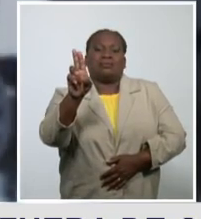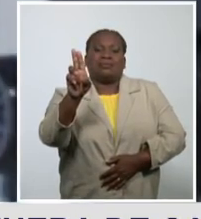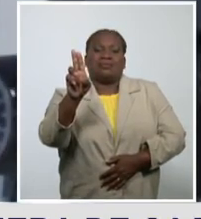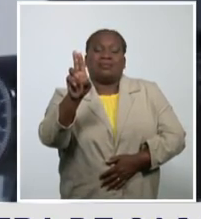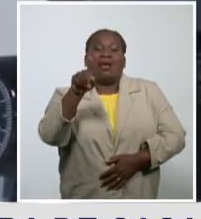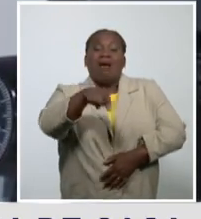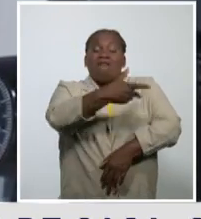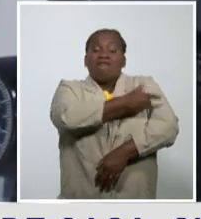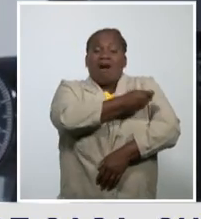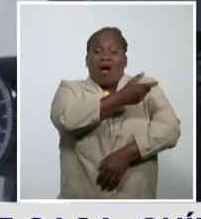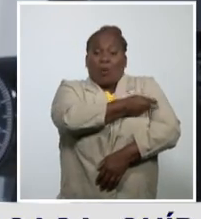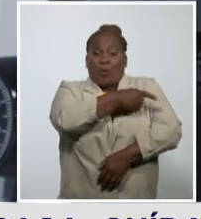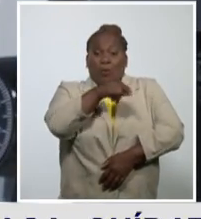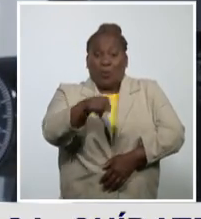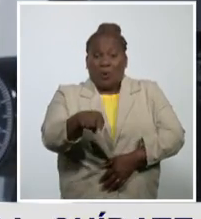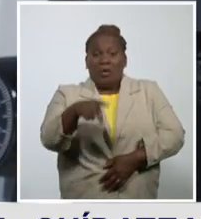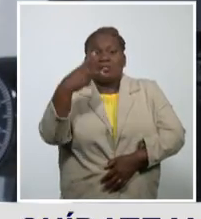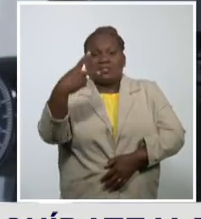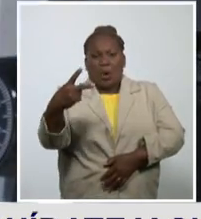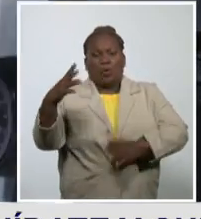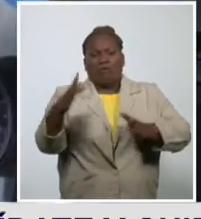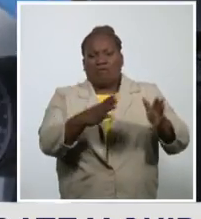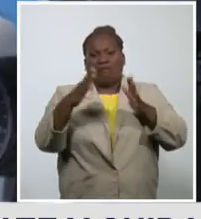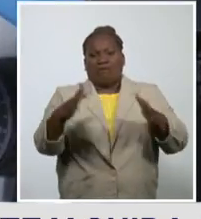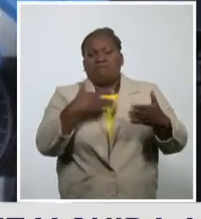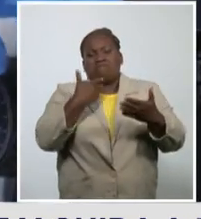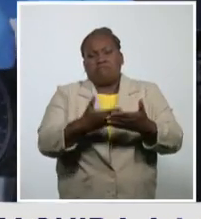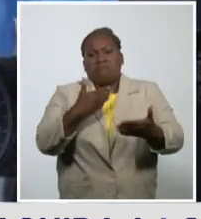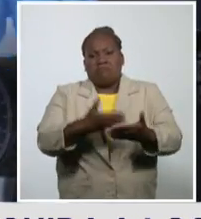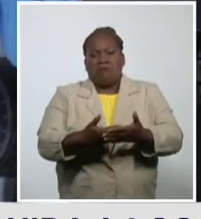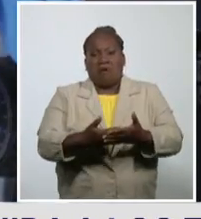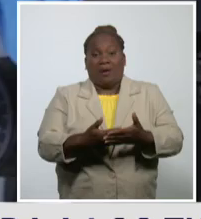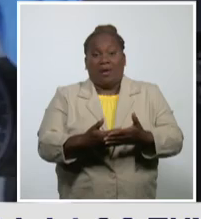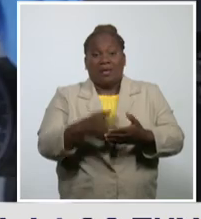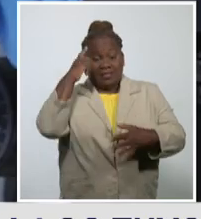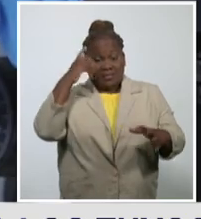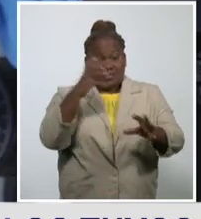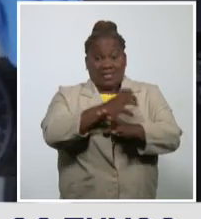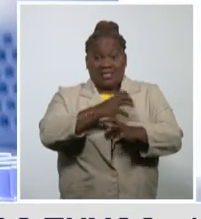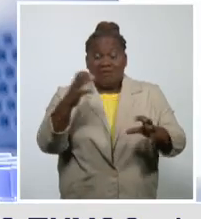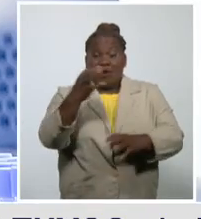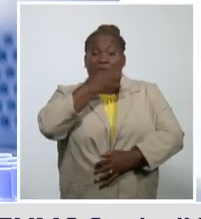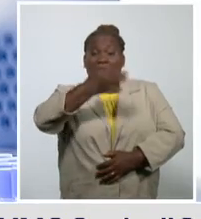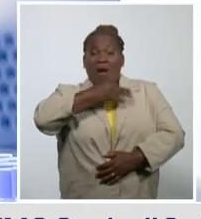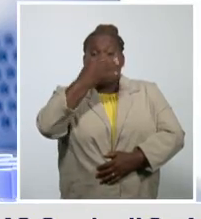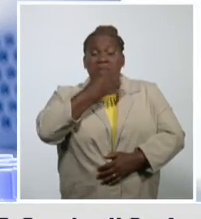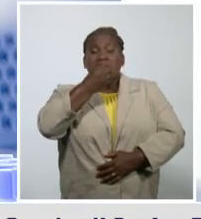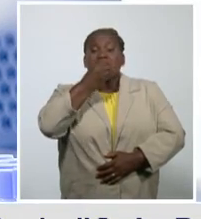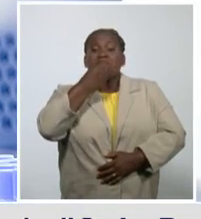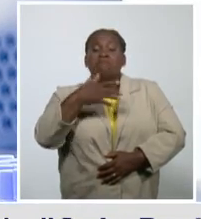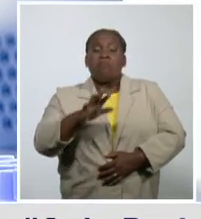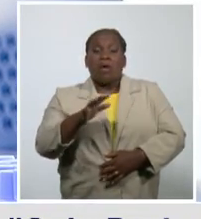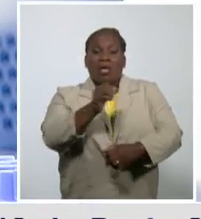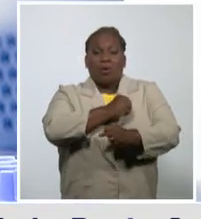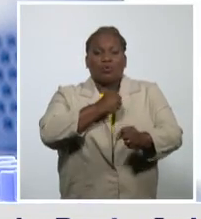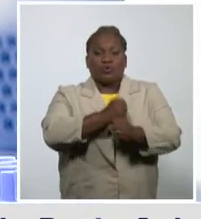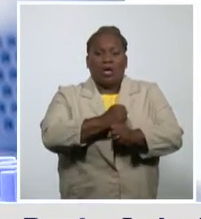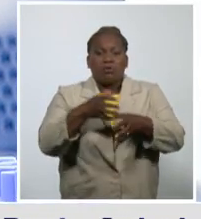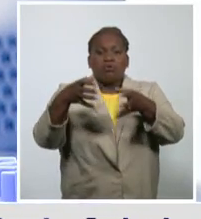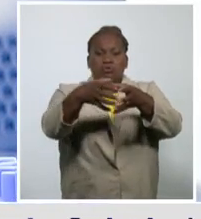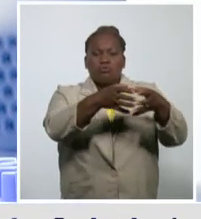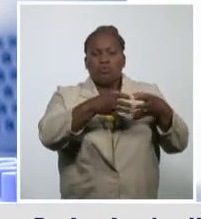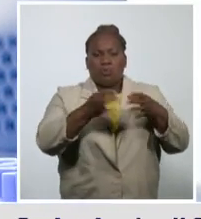se encuentran en la segunda o tercera fase de ensayos clínicos, pero los científicos valoran la posibilidad de emplearlas en grupos especiales